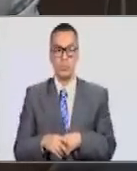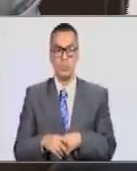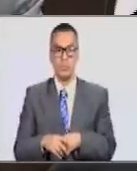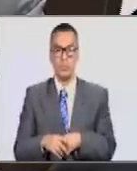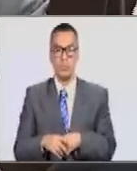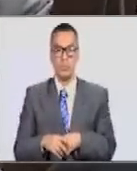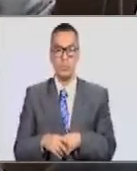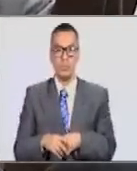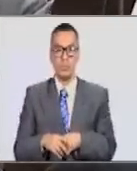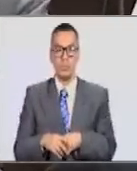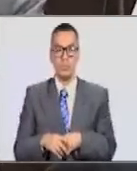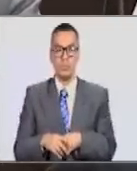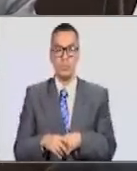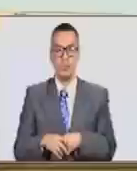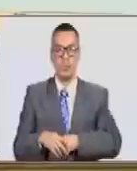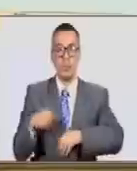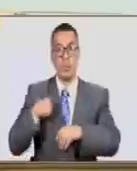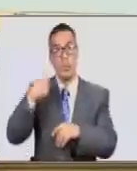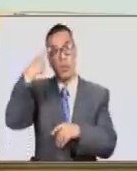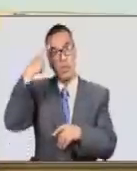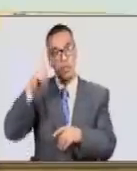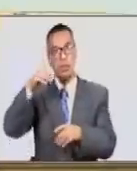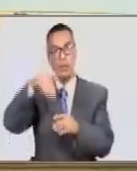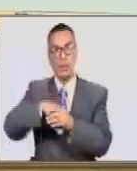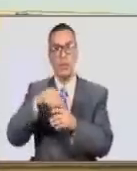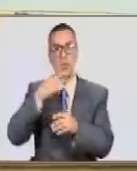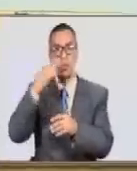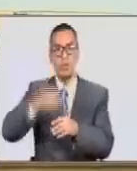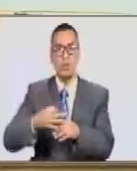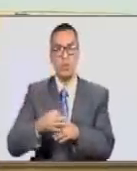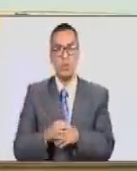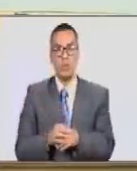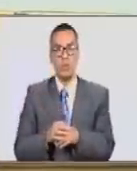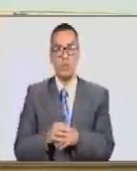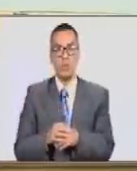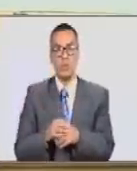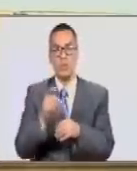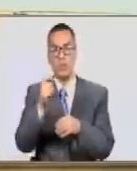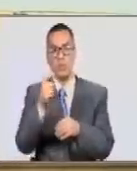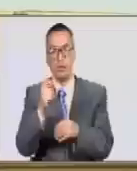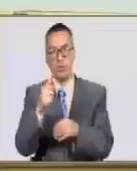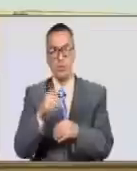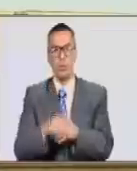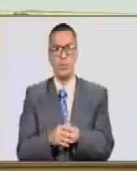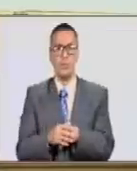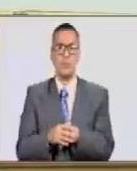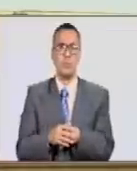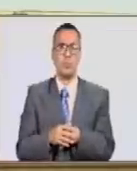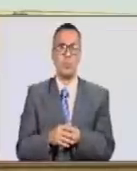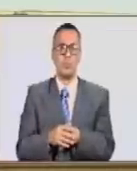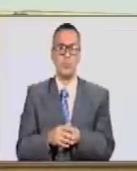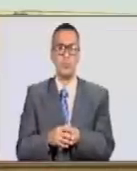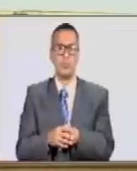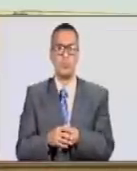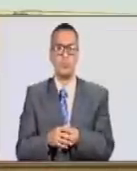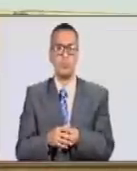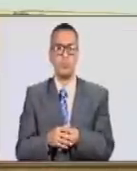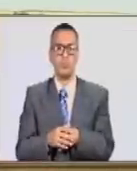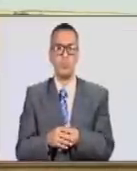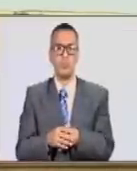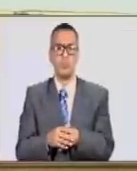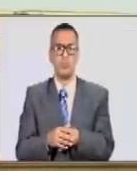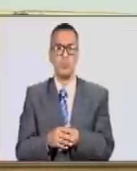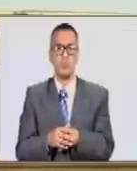Bueno, lo voy a votar porque la verdad no me parece que es un poquito, no sé,